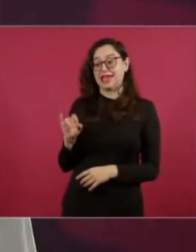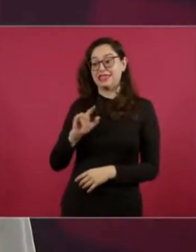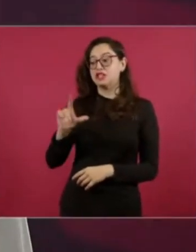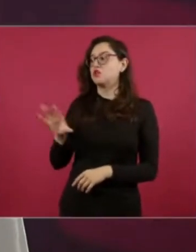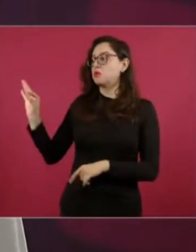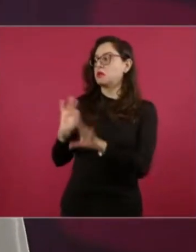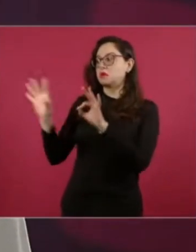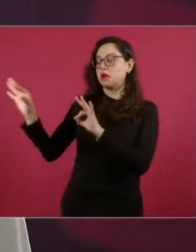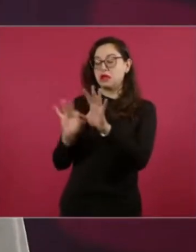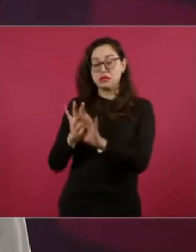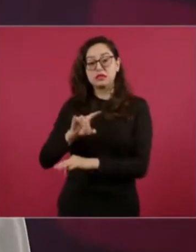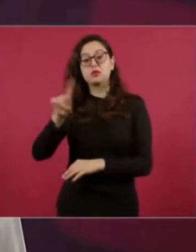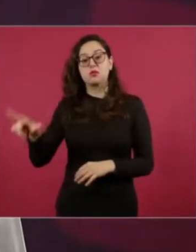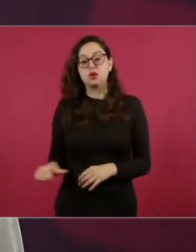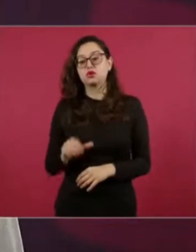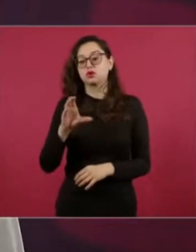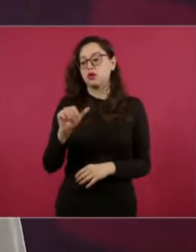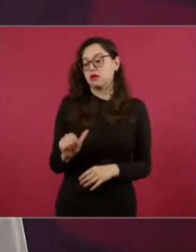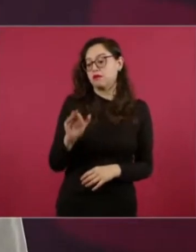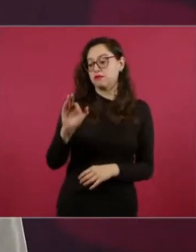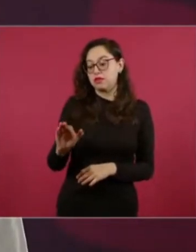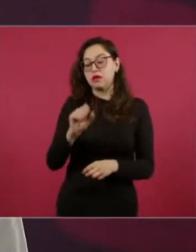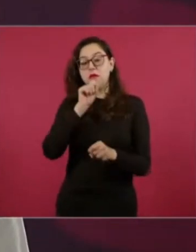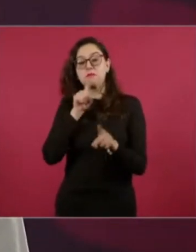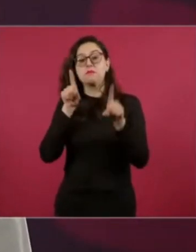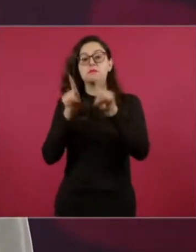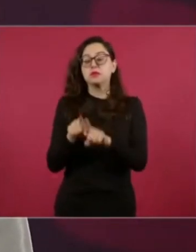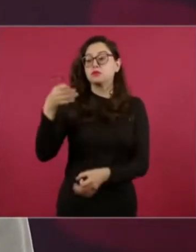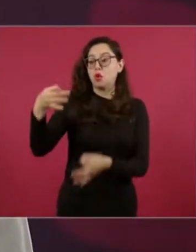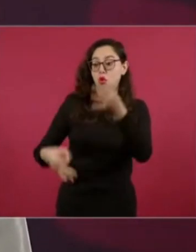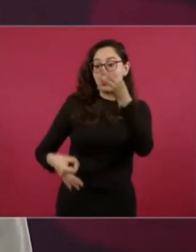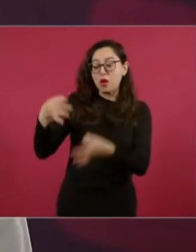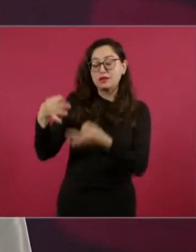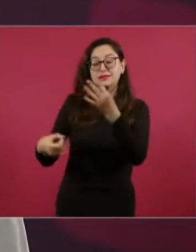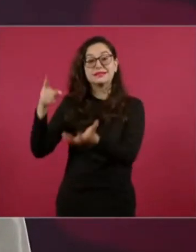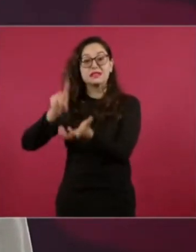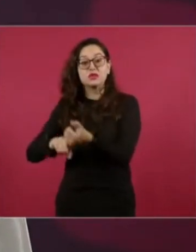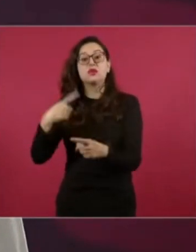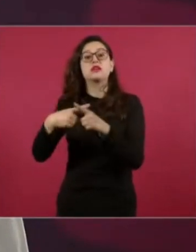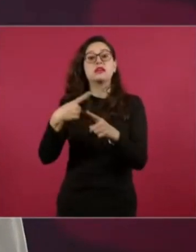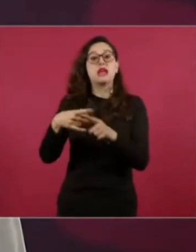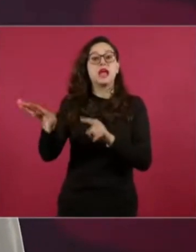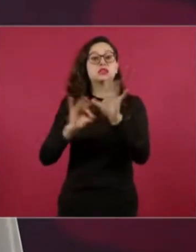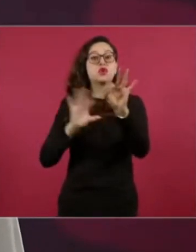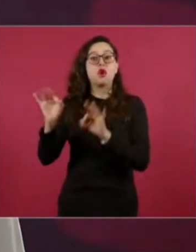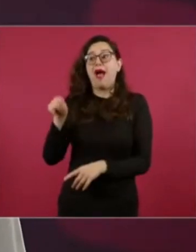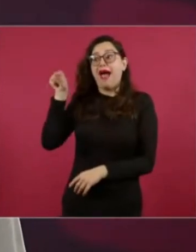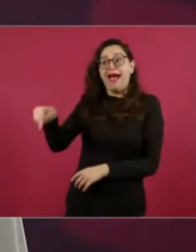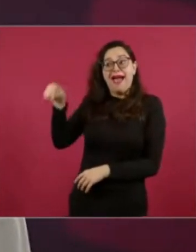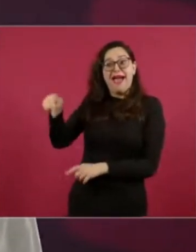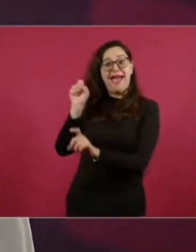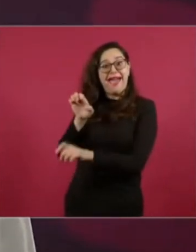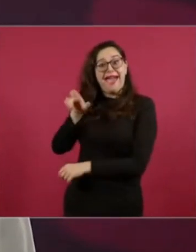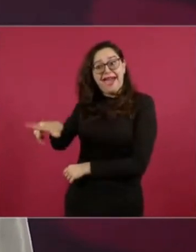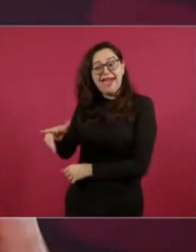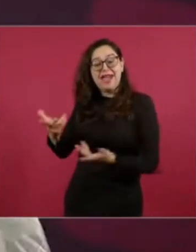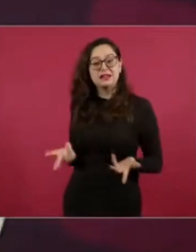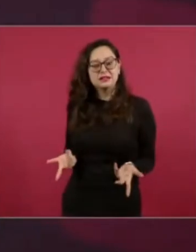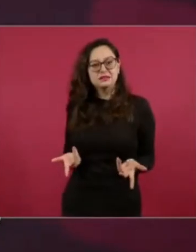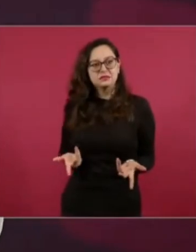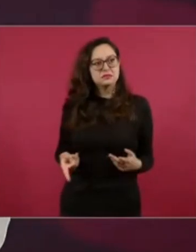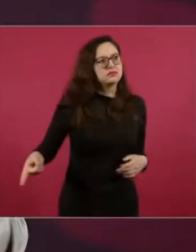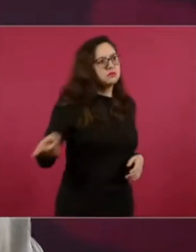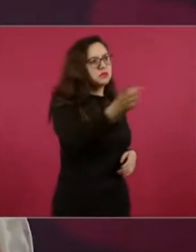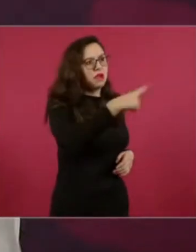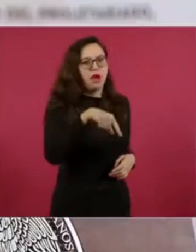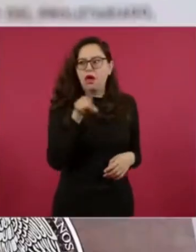Judicatura y a la mitad de los jueces de primera instancia. Los medios de comunicación no lo tacharon de ejercer un poder absoluto, ni lo calificaron